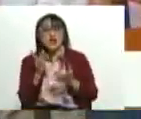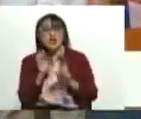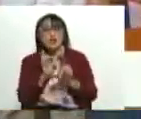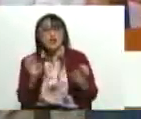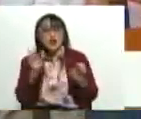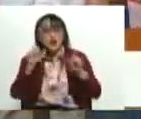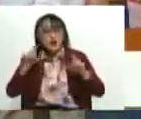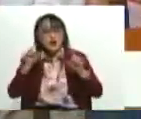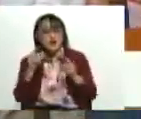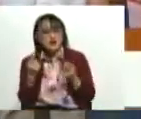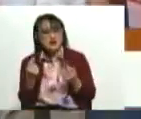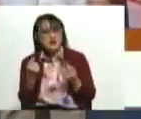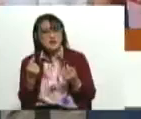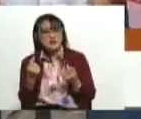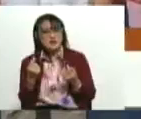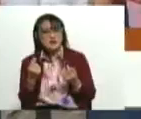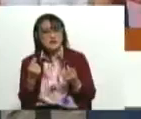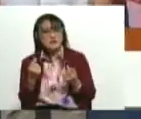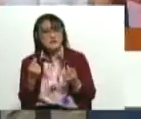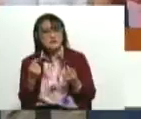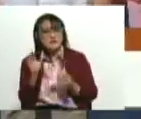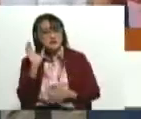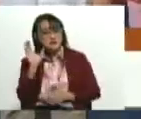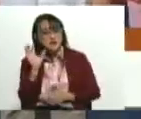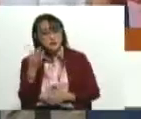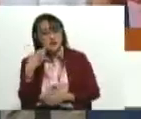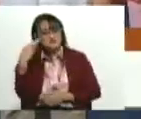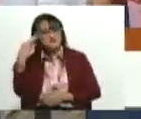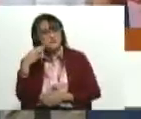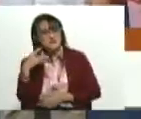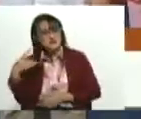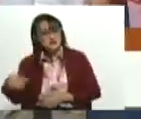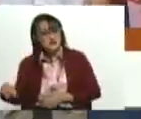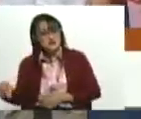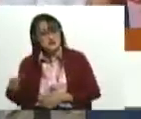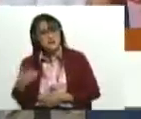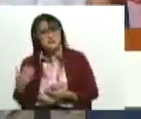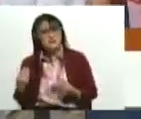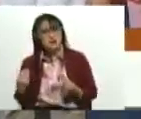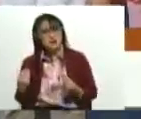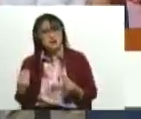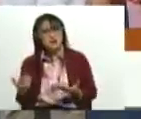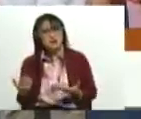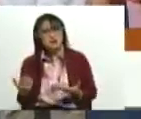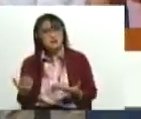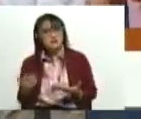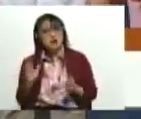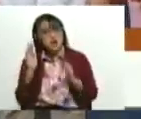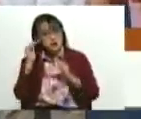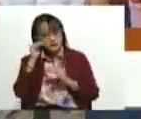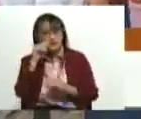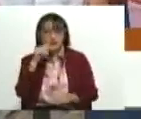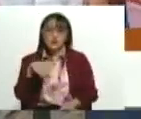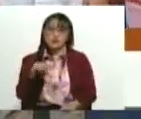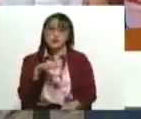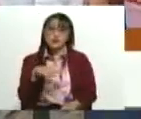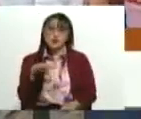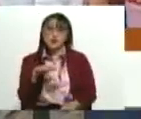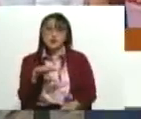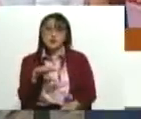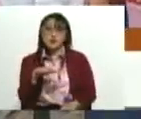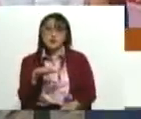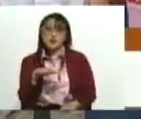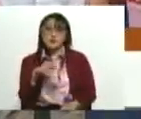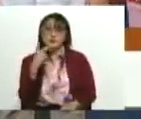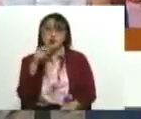adoctrinamiento. El Estado. ¿Y para qué te eligieron presidente? Para que atiendas a tu pueblo.